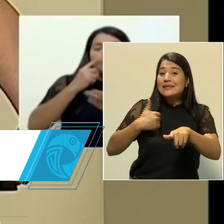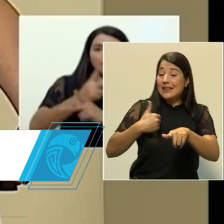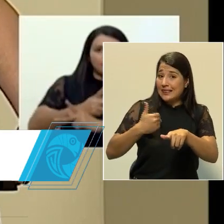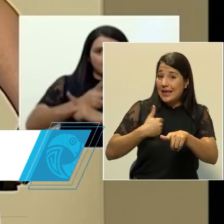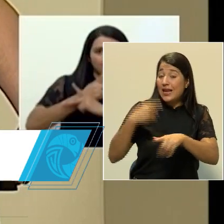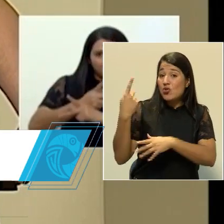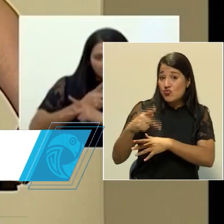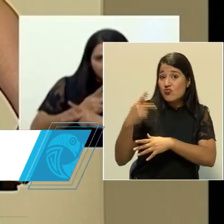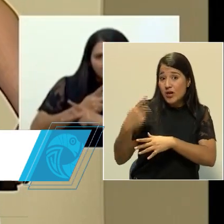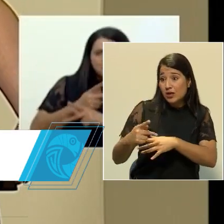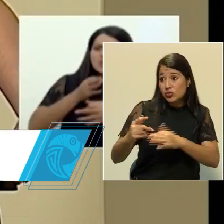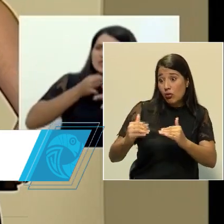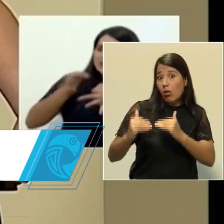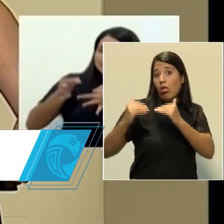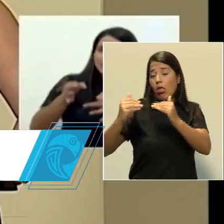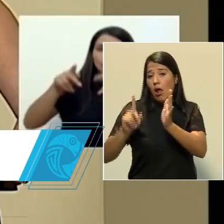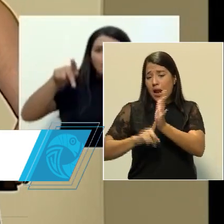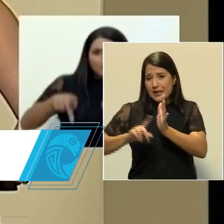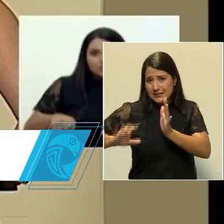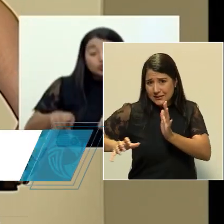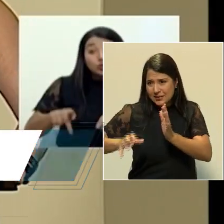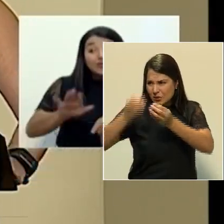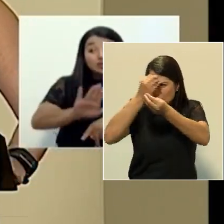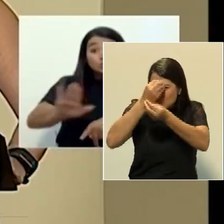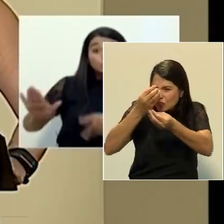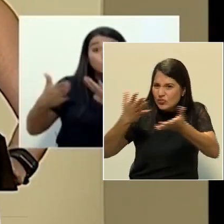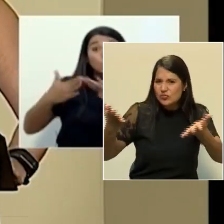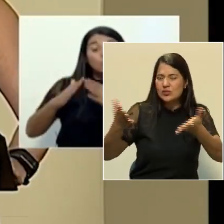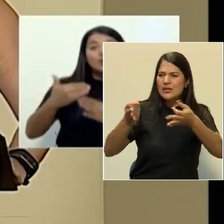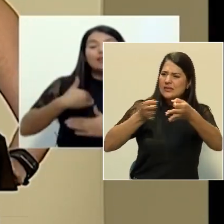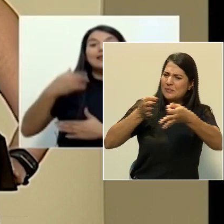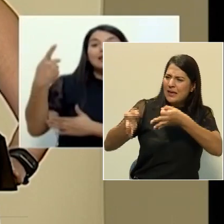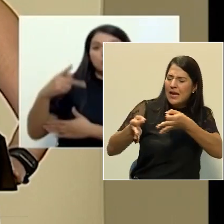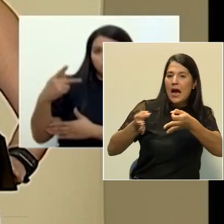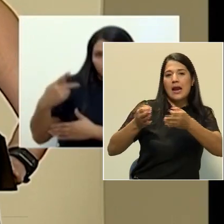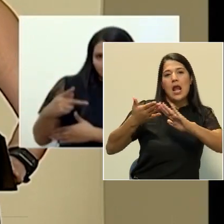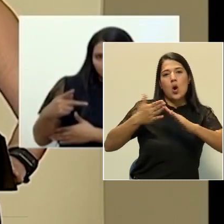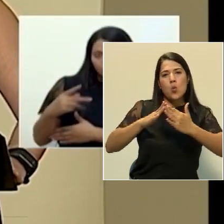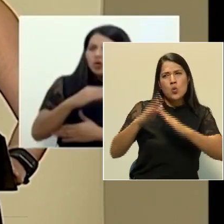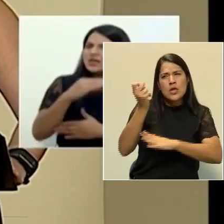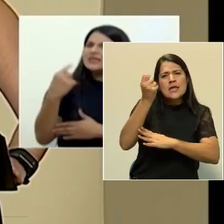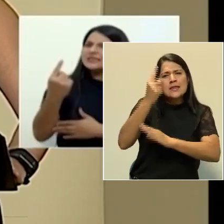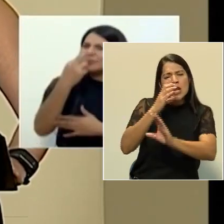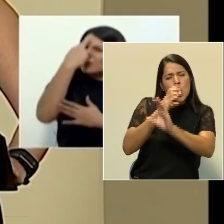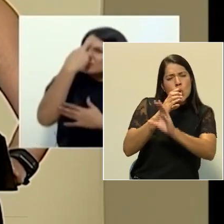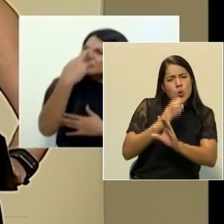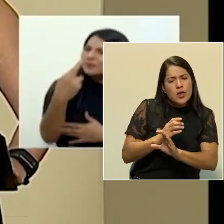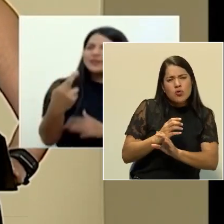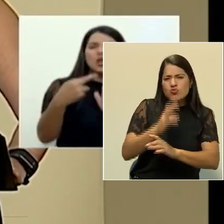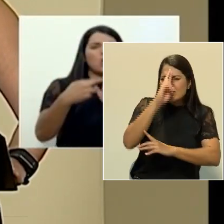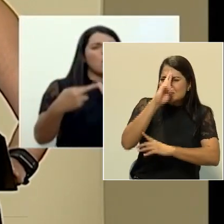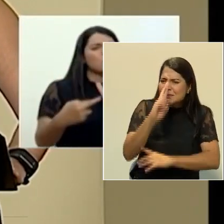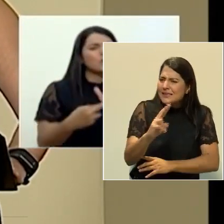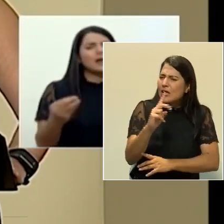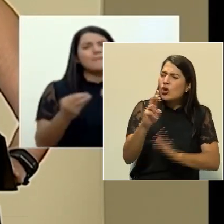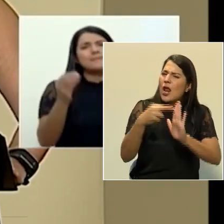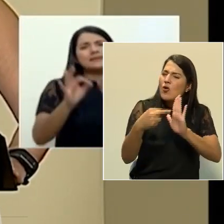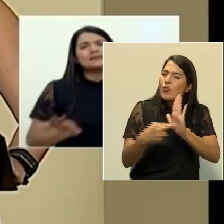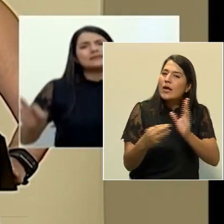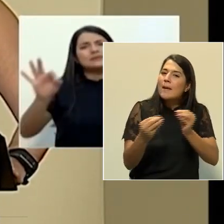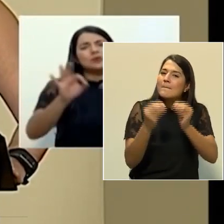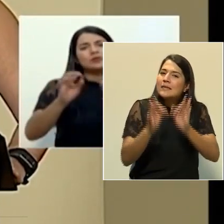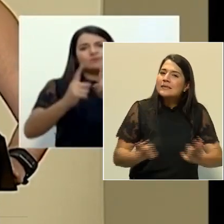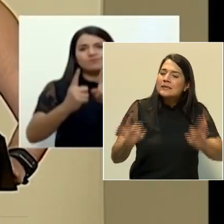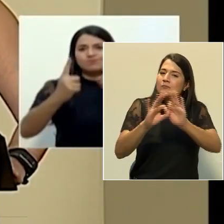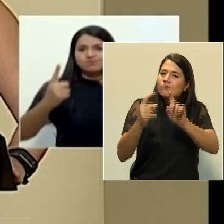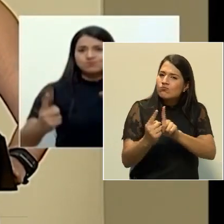población el riesgo temprano en que se encuentra su comunidad y manteniendo la regla básica de oro, que es el distanciamiento y la